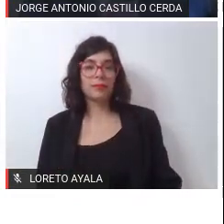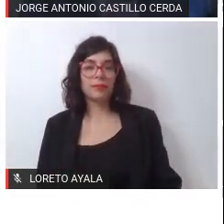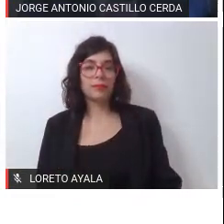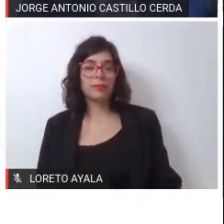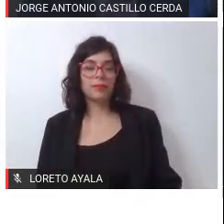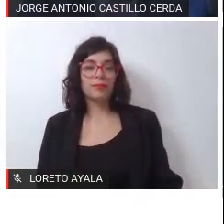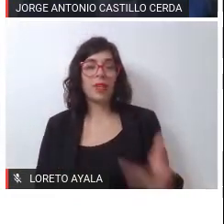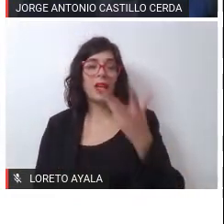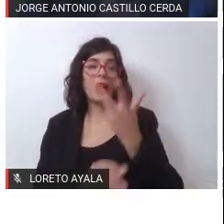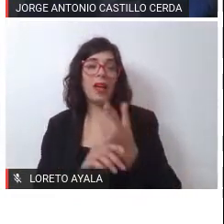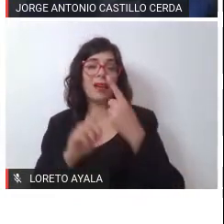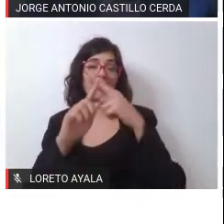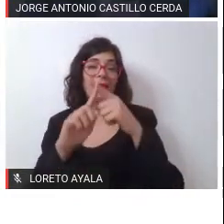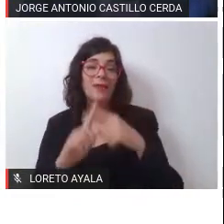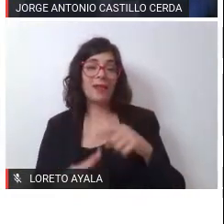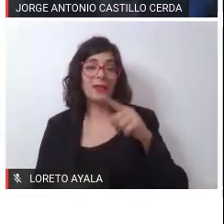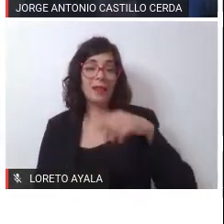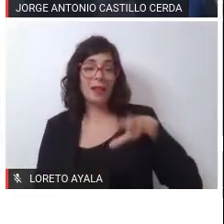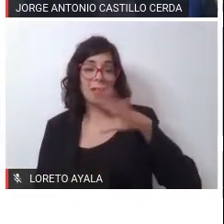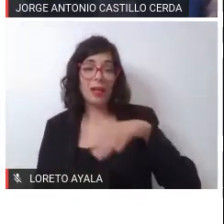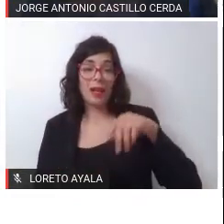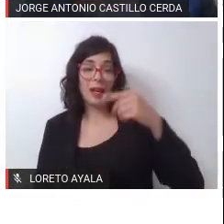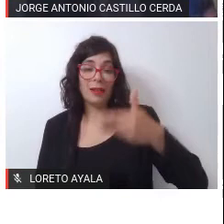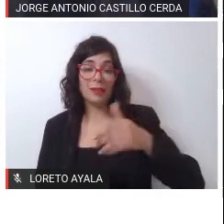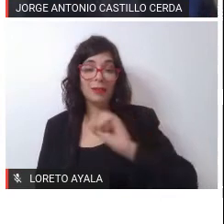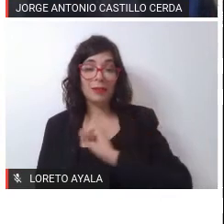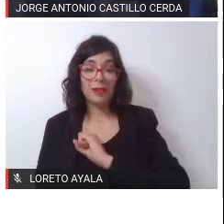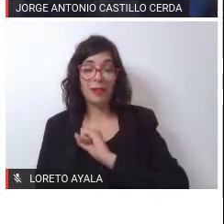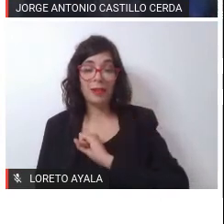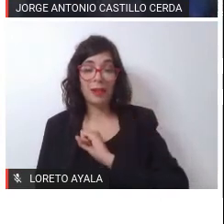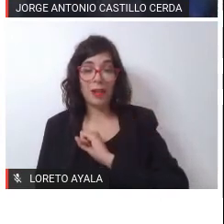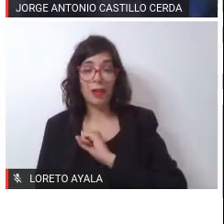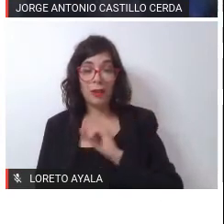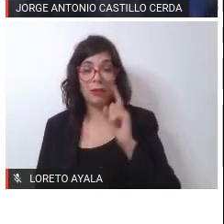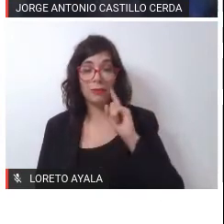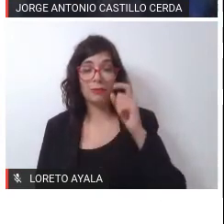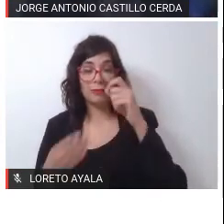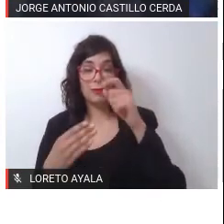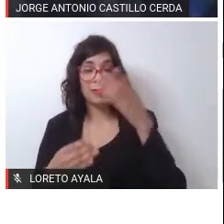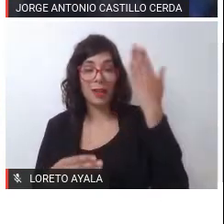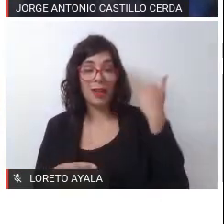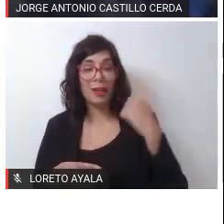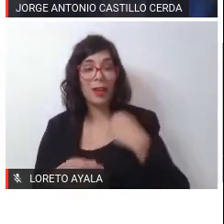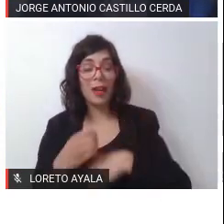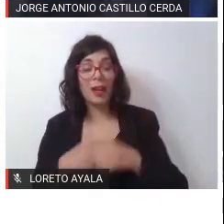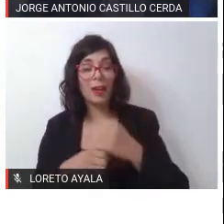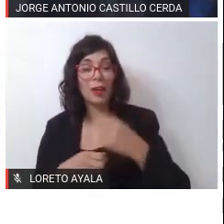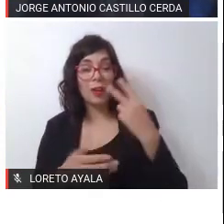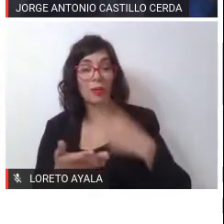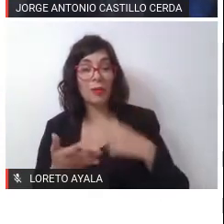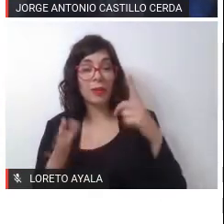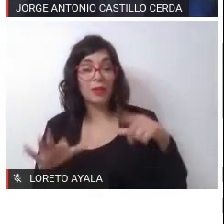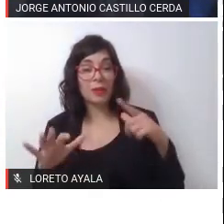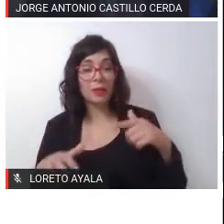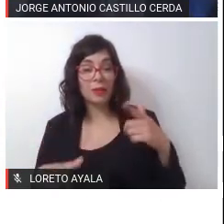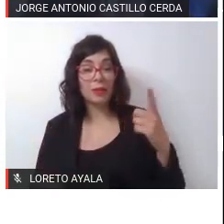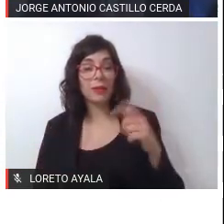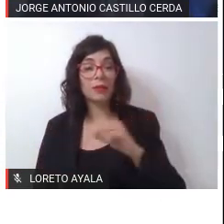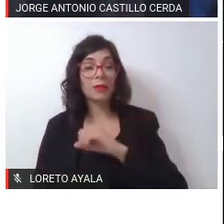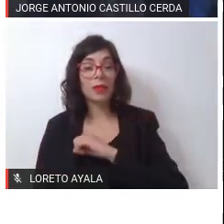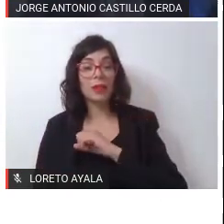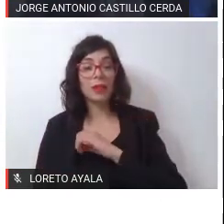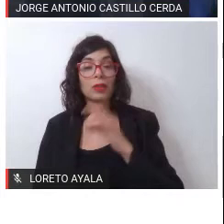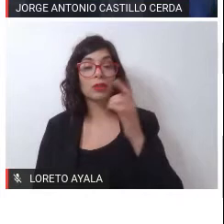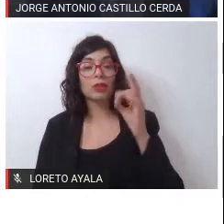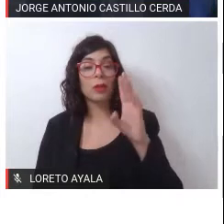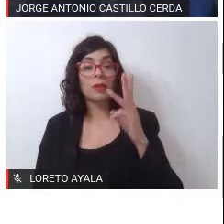la región metropolitana que hoy, o sea, no hoy, sino que en el censo del 2017 ya solo equivalía a